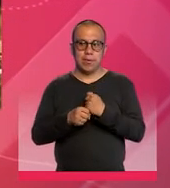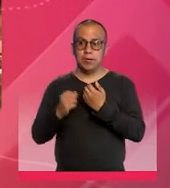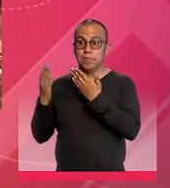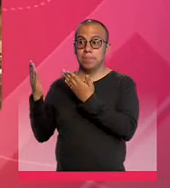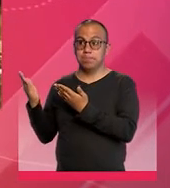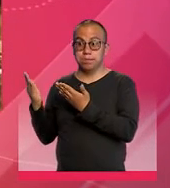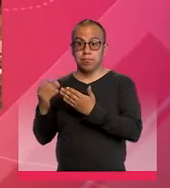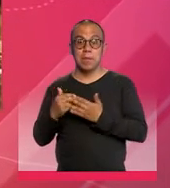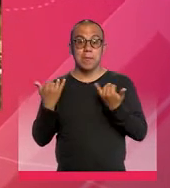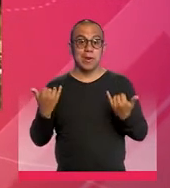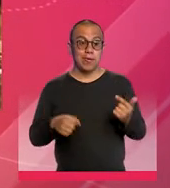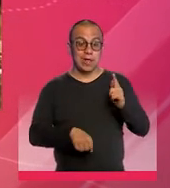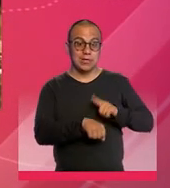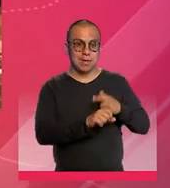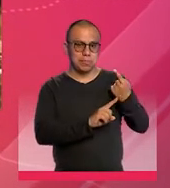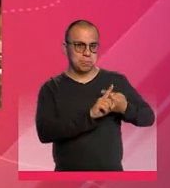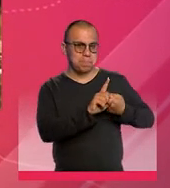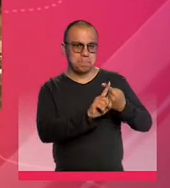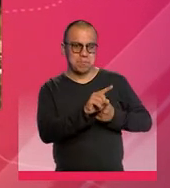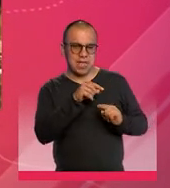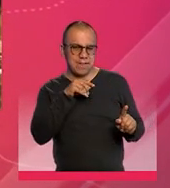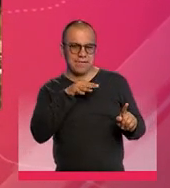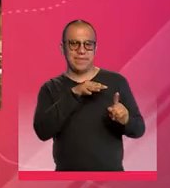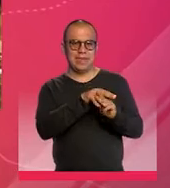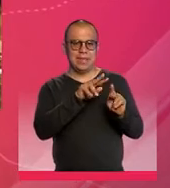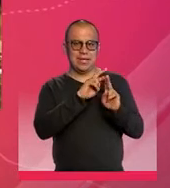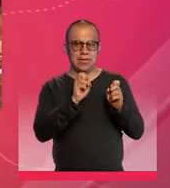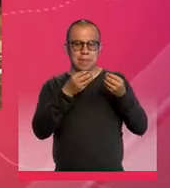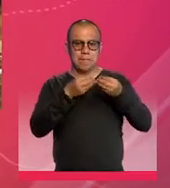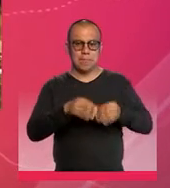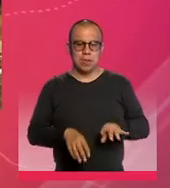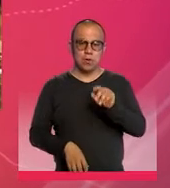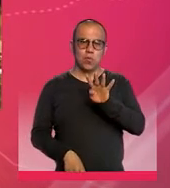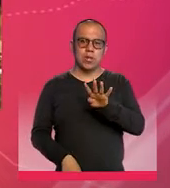baja ocupación durante estos meses, se han visto afectados con la pérdida del 47%.